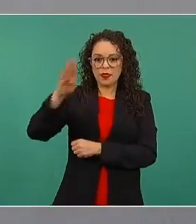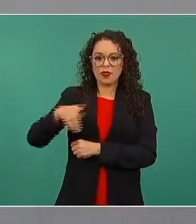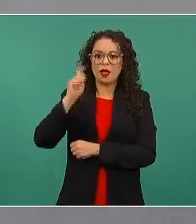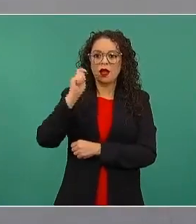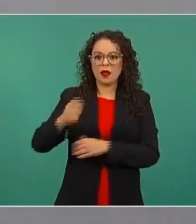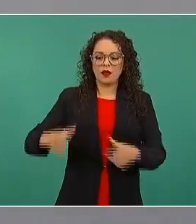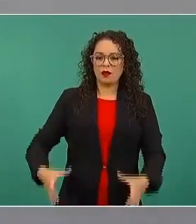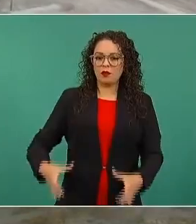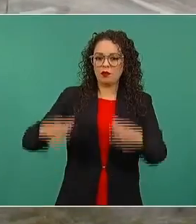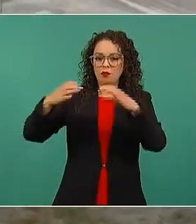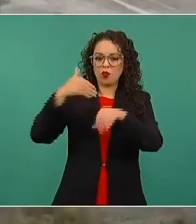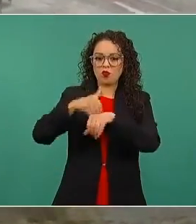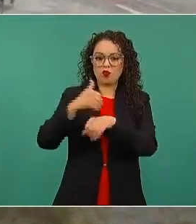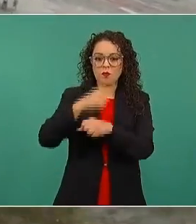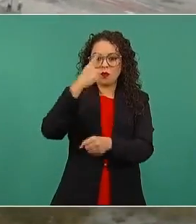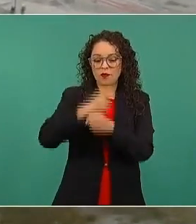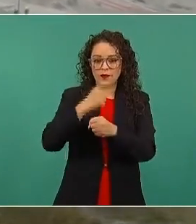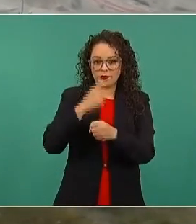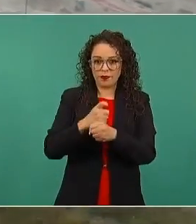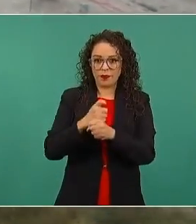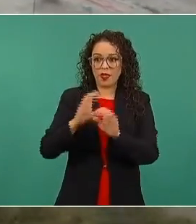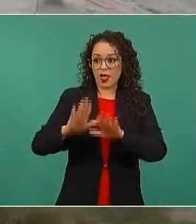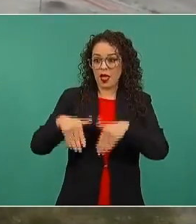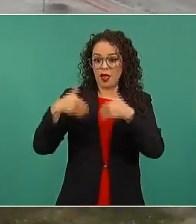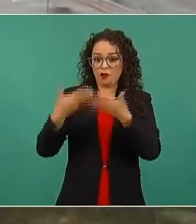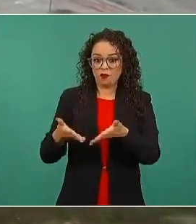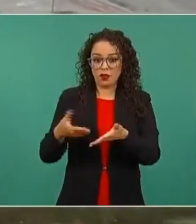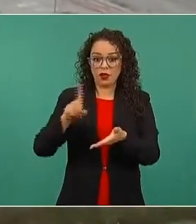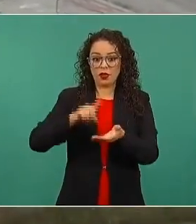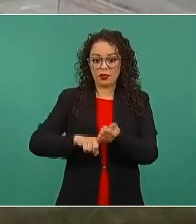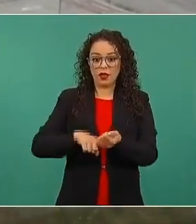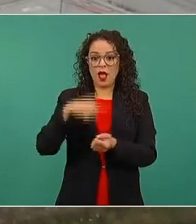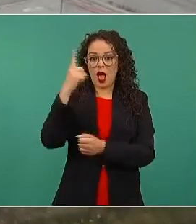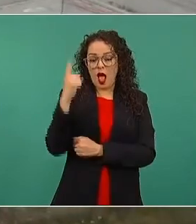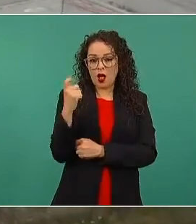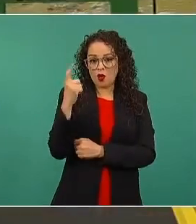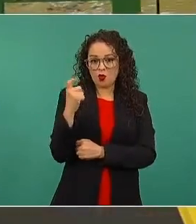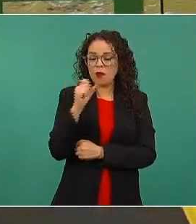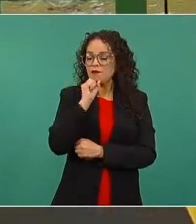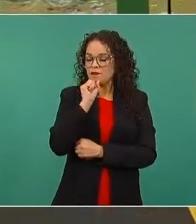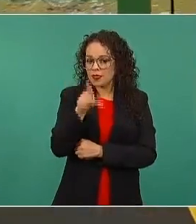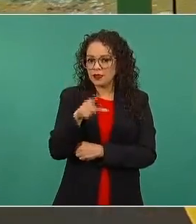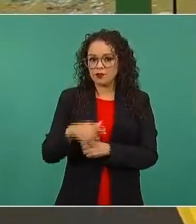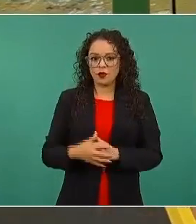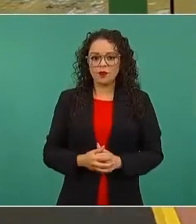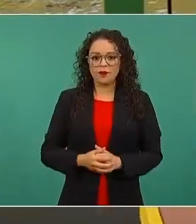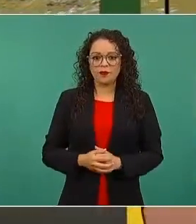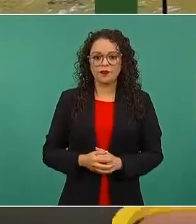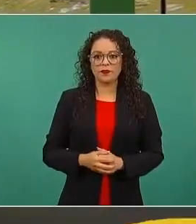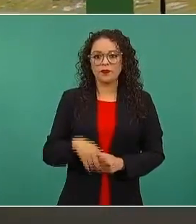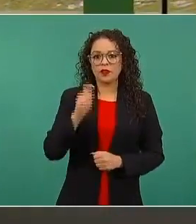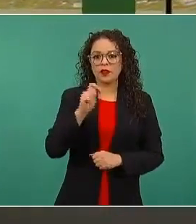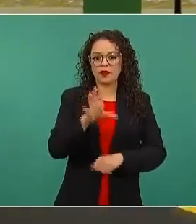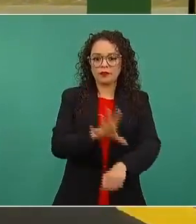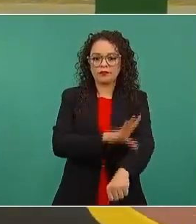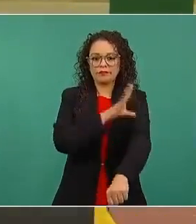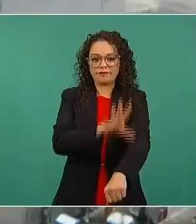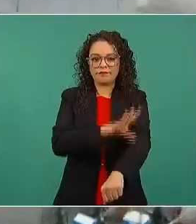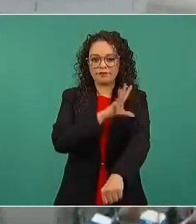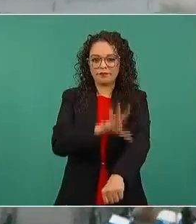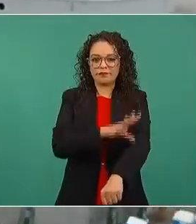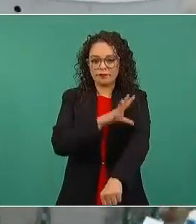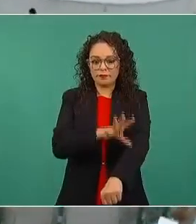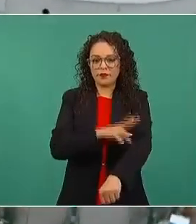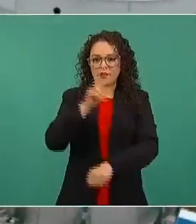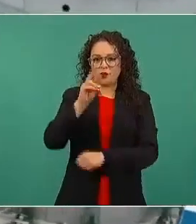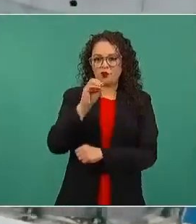vertical atmosférico 1 y en el cuerpo exterior del tanque vertical atmosférico de agua. En las redes eléctricas voz y datos, se